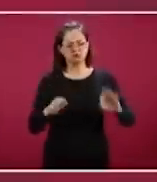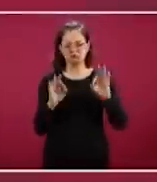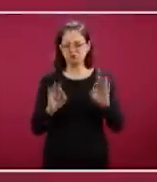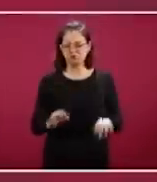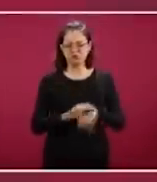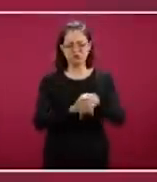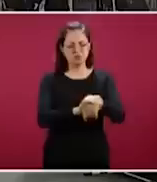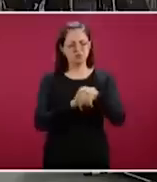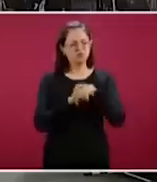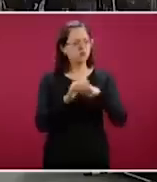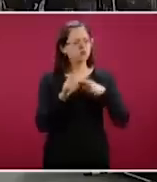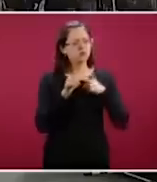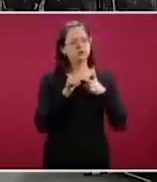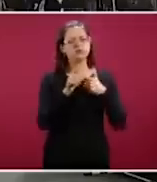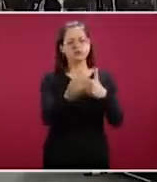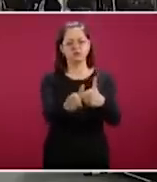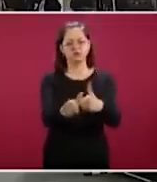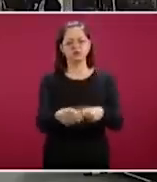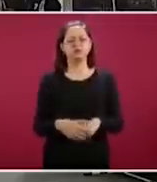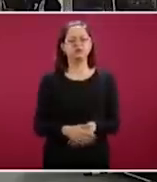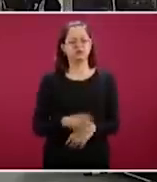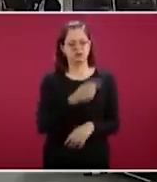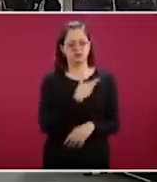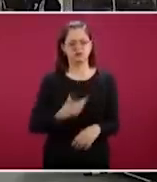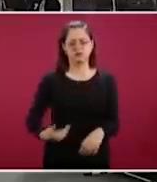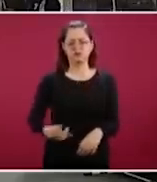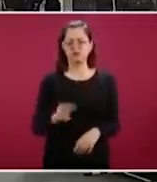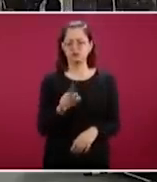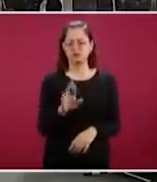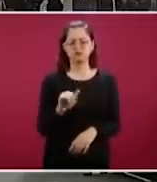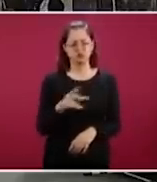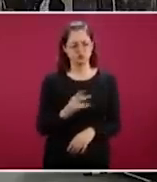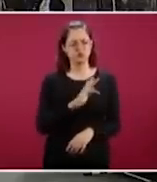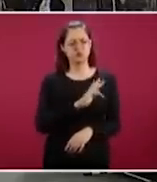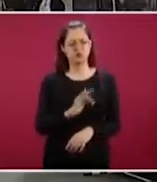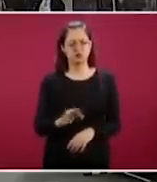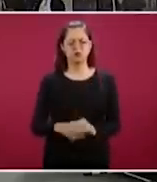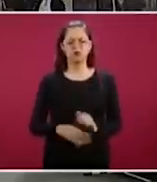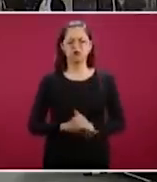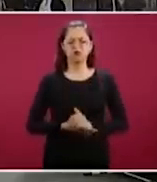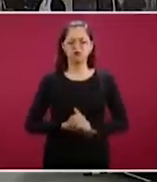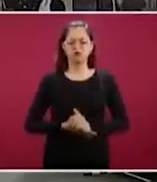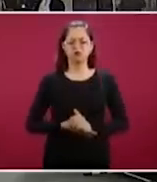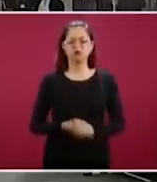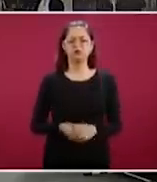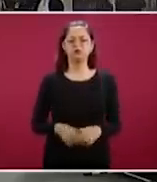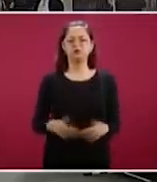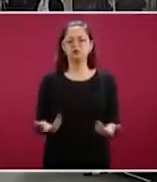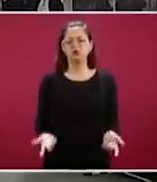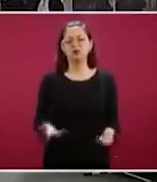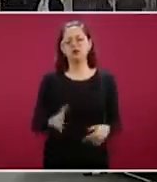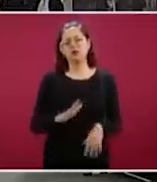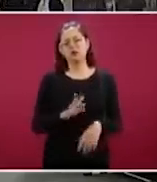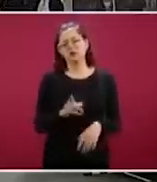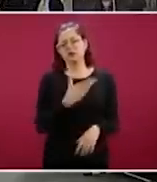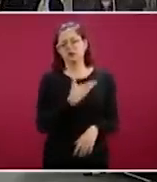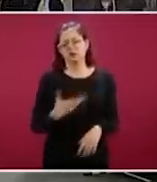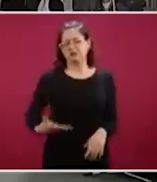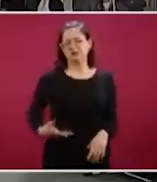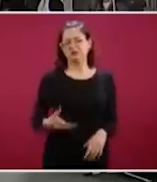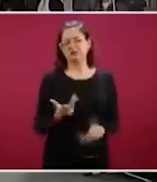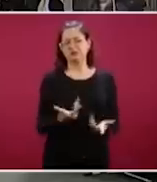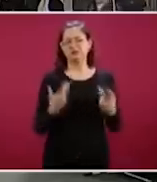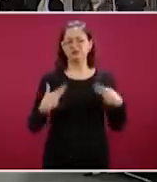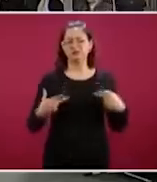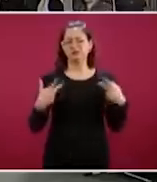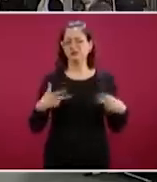de amistad con el presidente Donald Trump. Presidente, muchos pues mexicanos se preocuparon por las